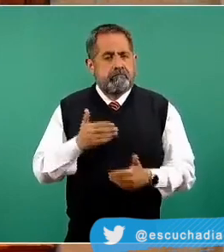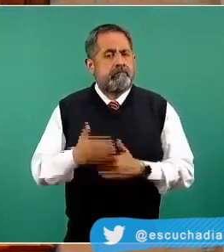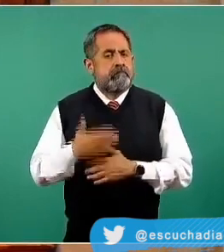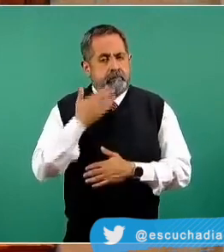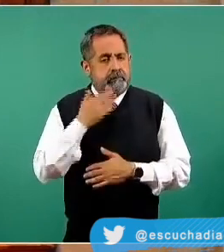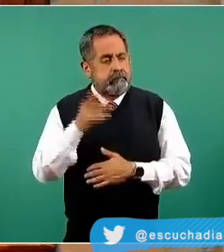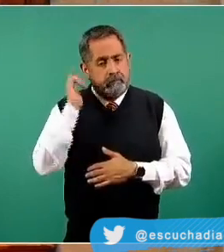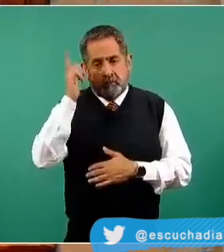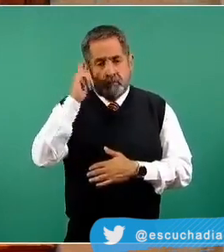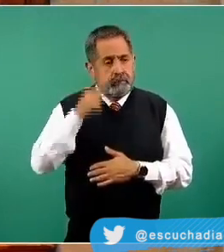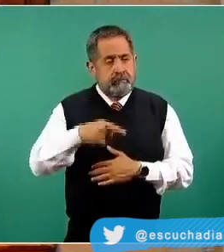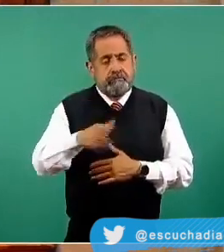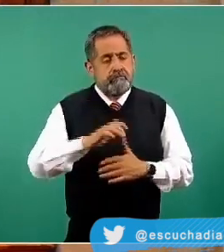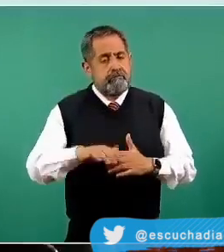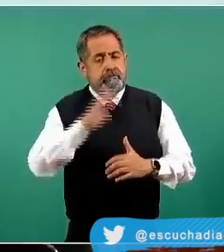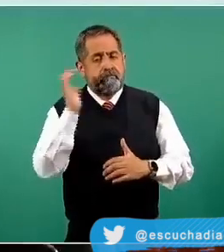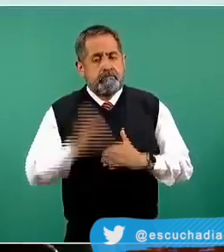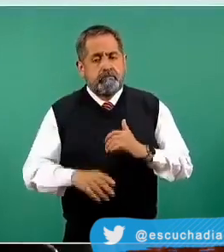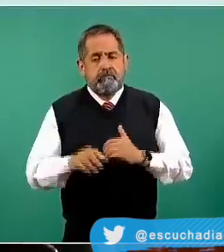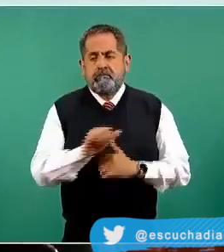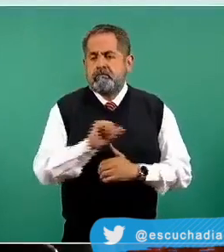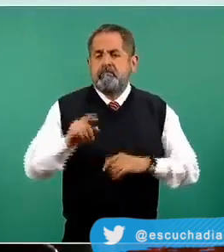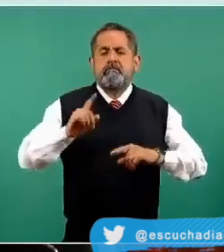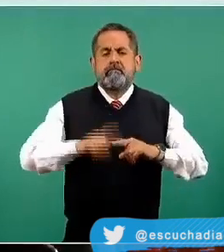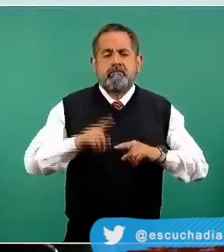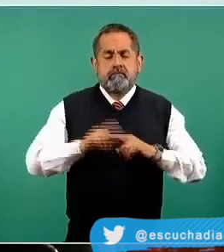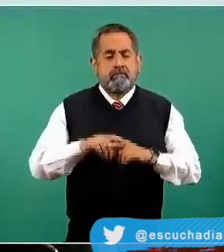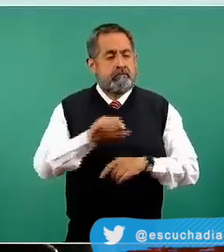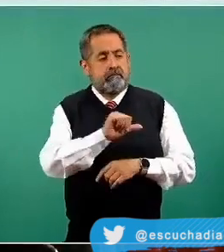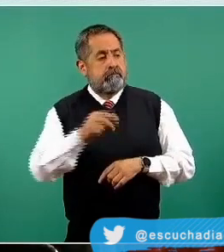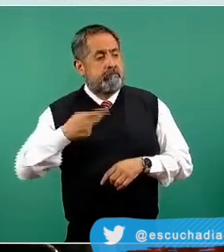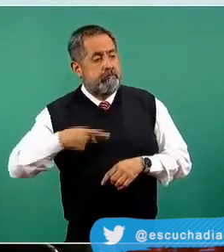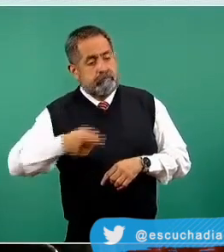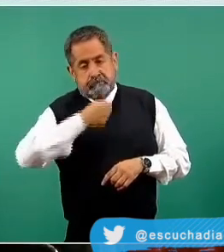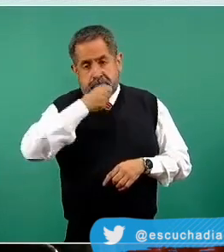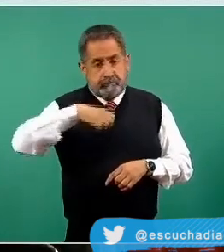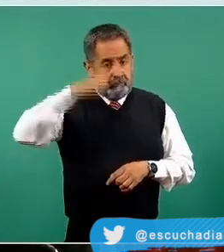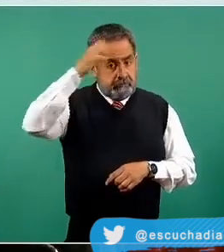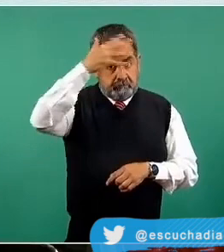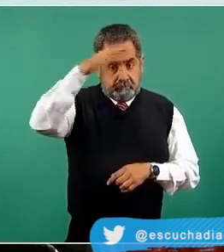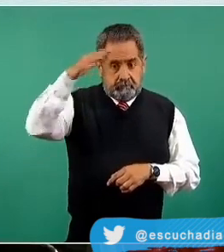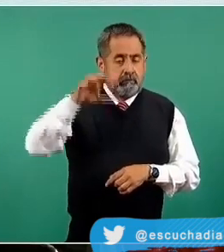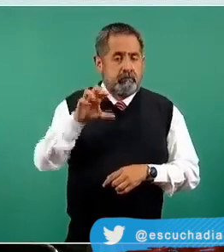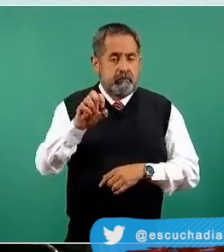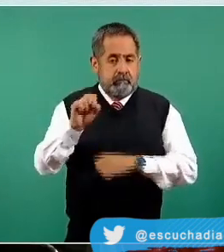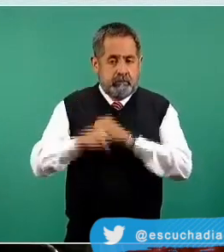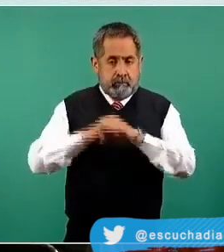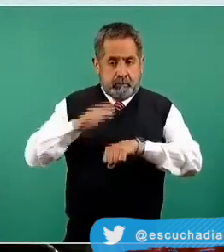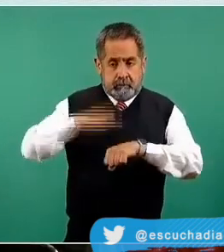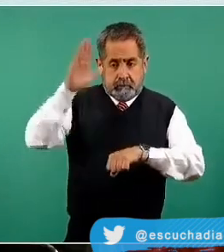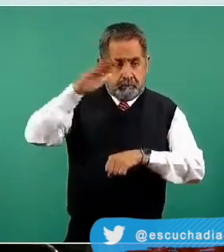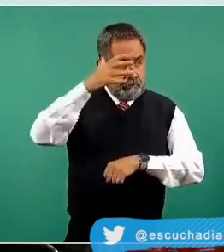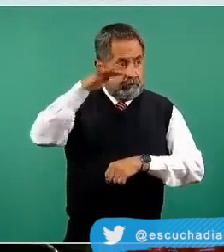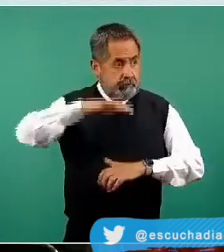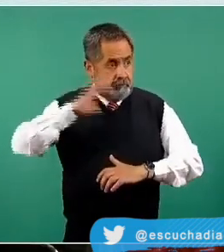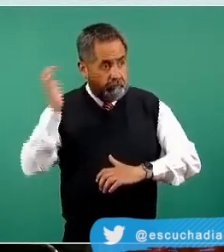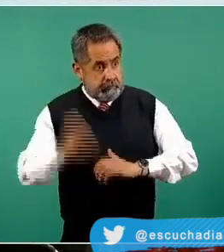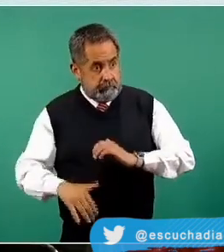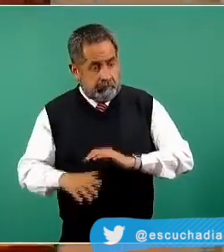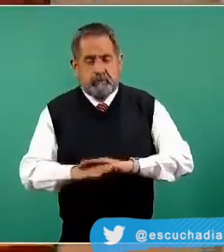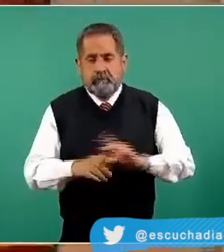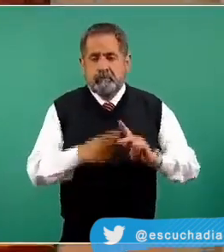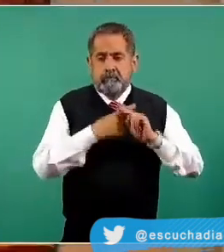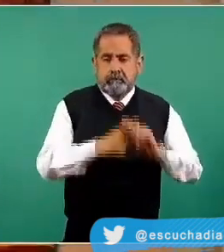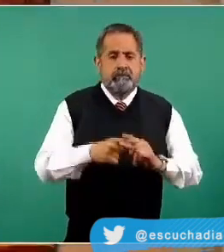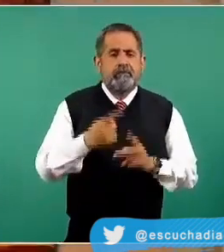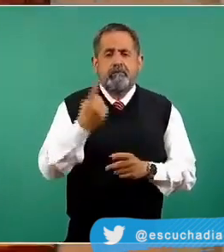lo antes posible con las primeras dosis a la población de adultos mayores de 60 años y más, e inclusive iniciar ya con las segundas,